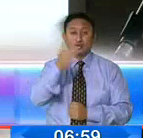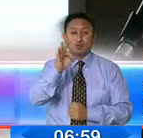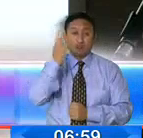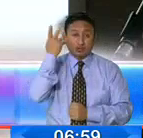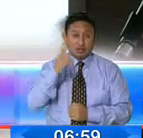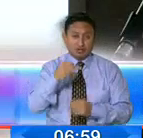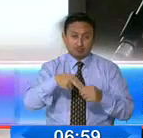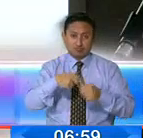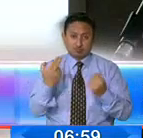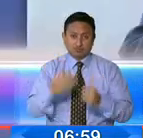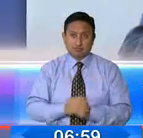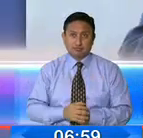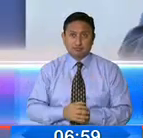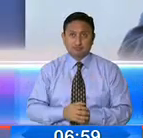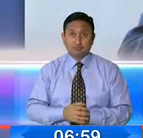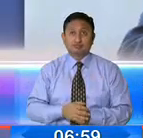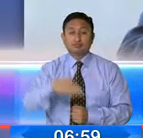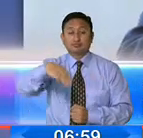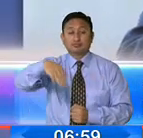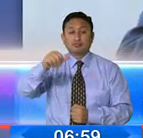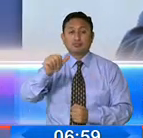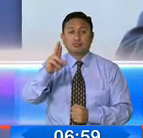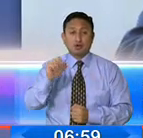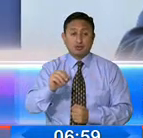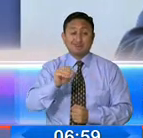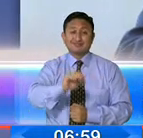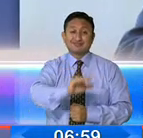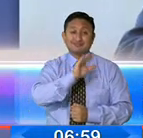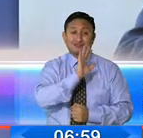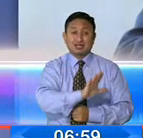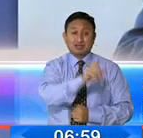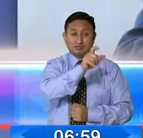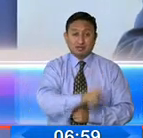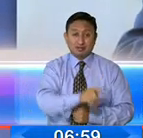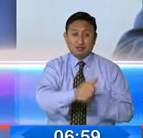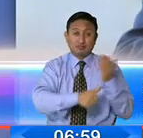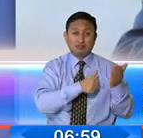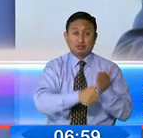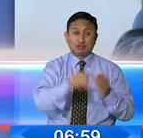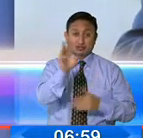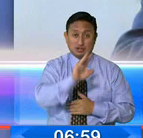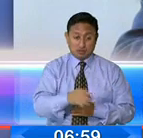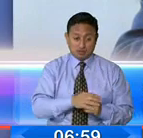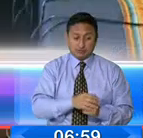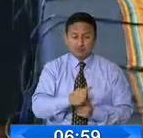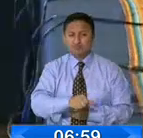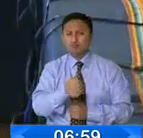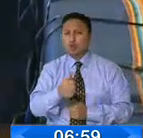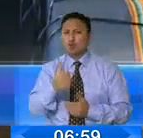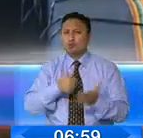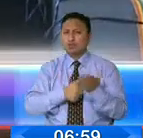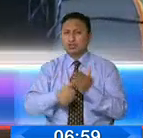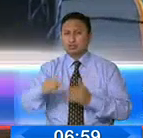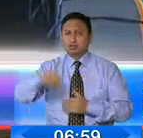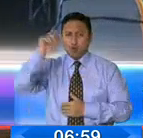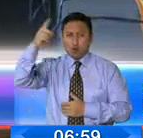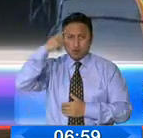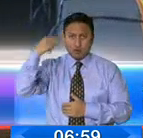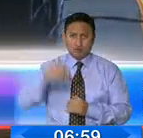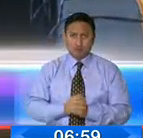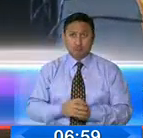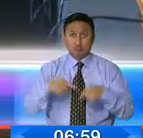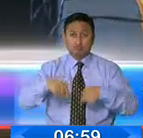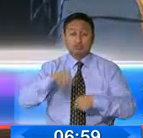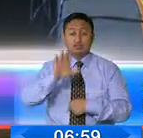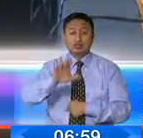al puesto. Con esto, Mauro Falconi es el 5º ministro en esa cartera de salud. Pero analicemos otro ministerio, esta vez el de gobierno. Por allí han